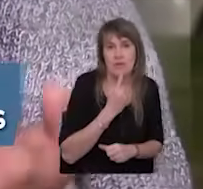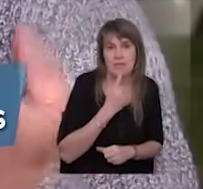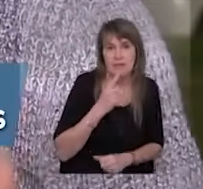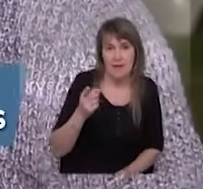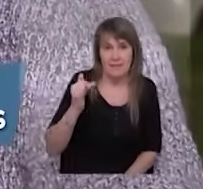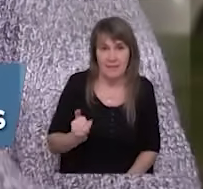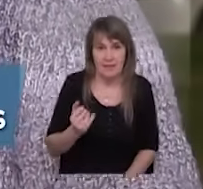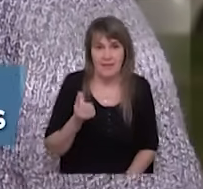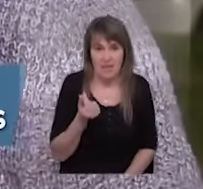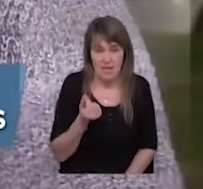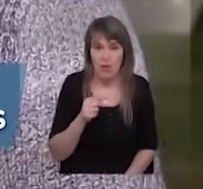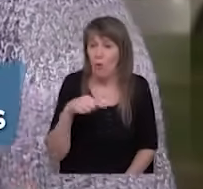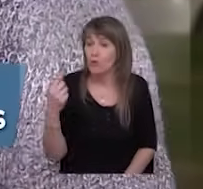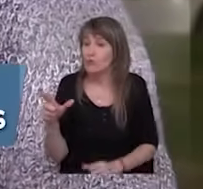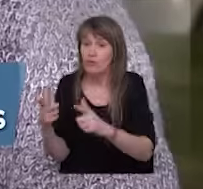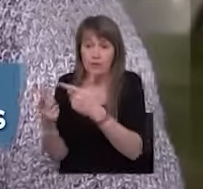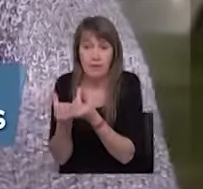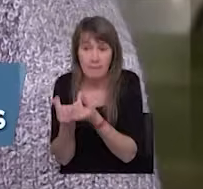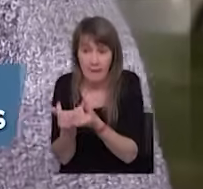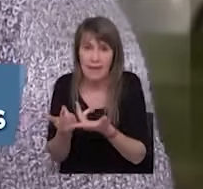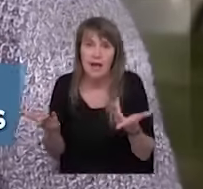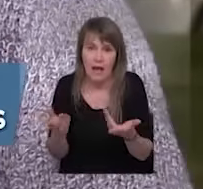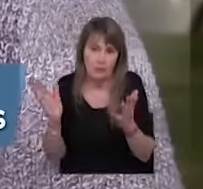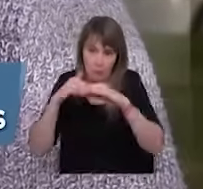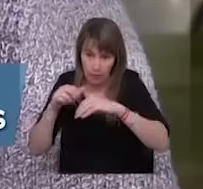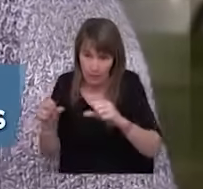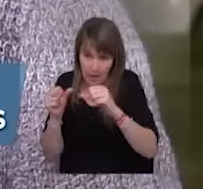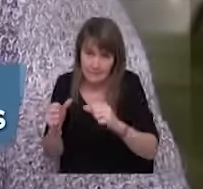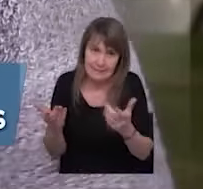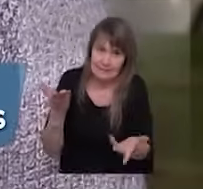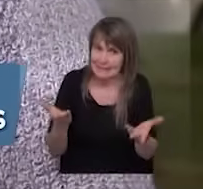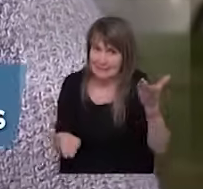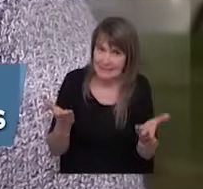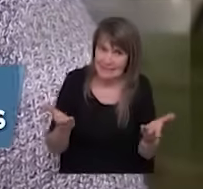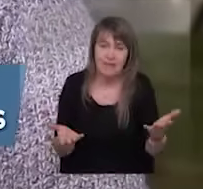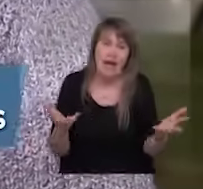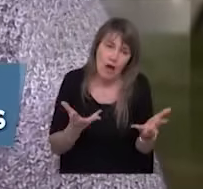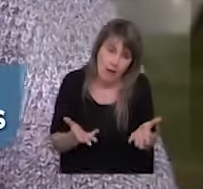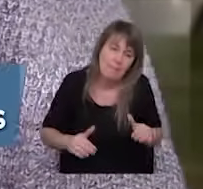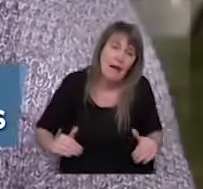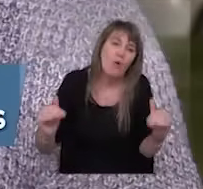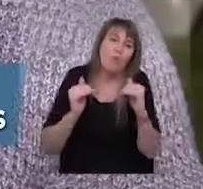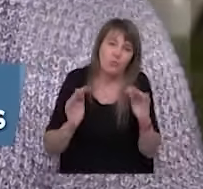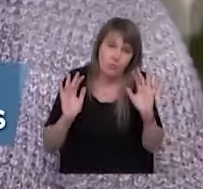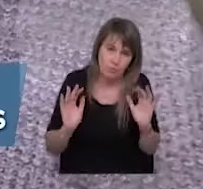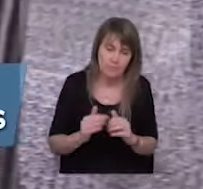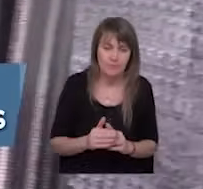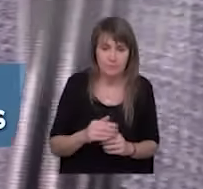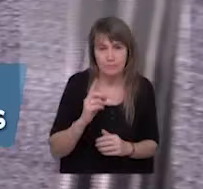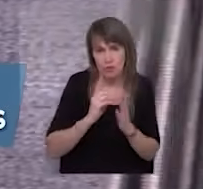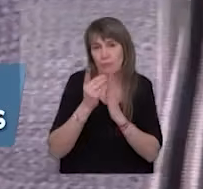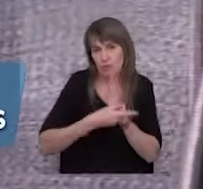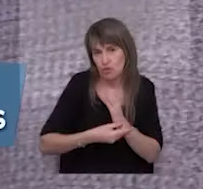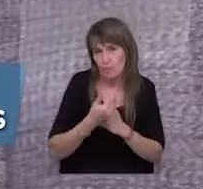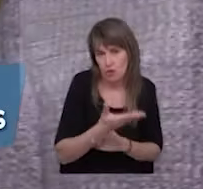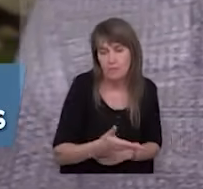y Quienes no puedan hacerla porque no tienen dinero y que eso no sea una barrera eso creo que también es importante y bueno eso también es parte de los objetivos de este proyecto Daniel Muchas gracias por estos minutos